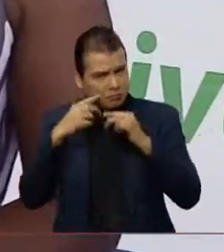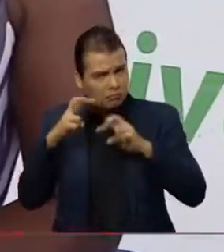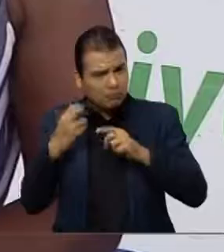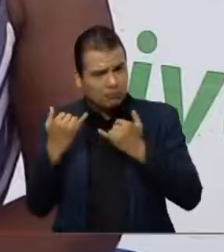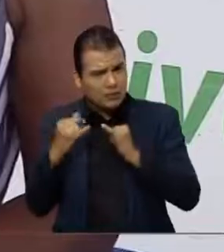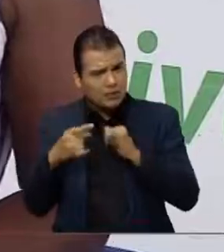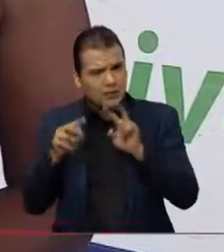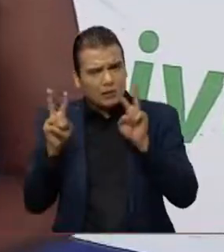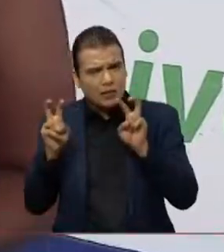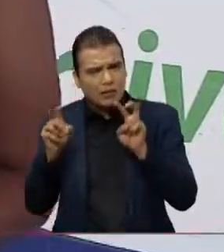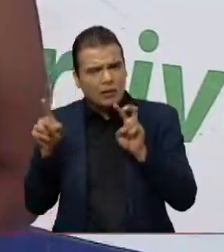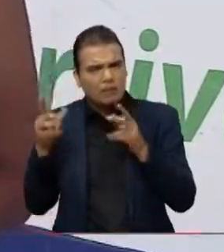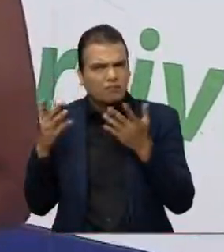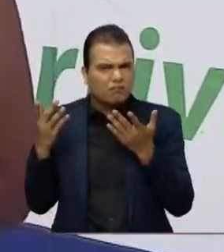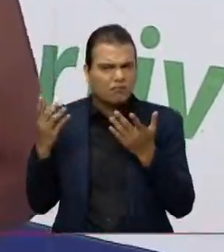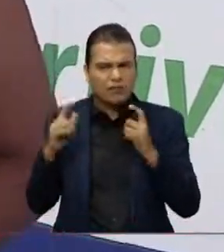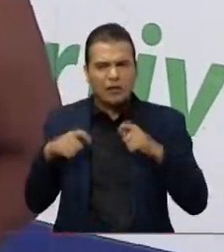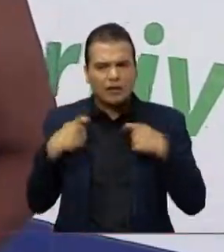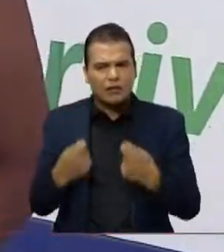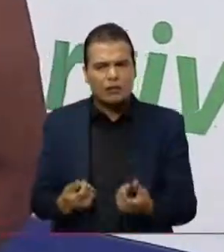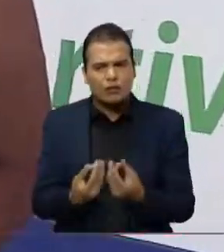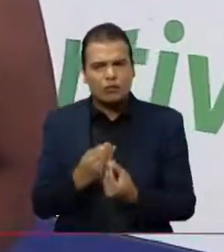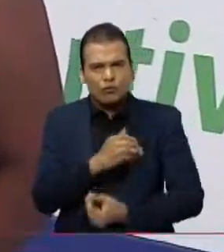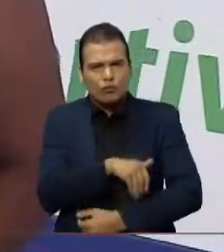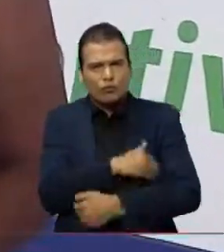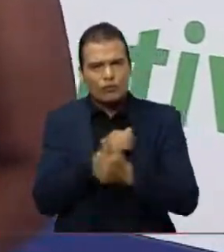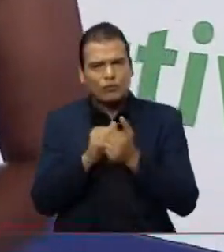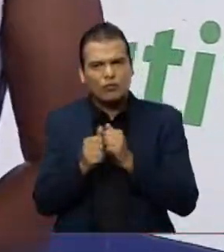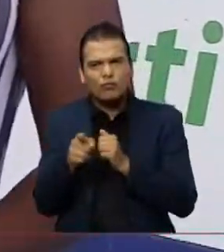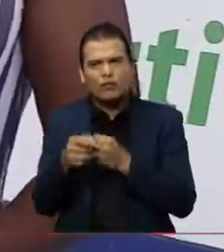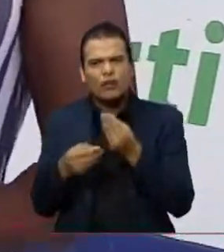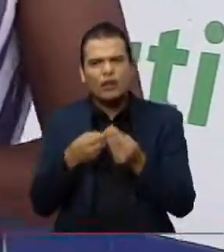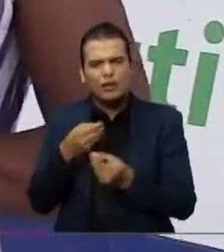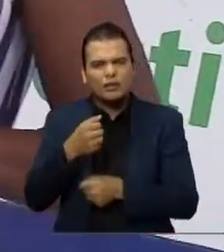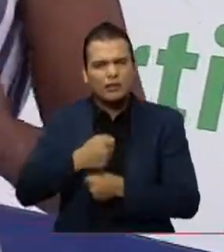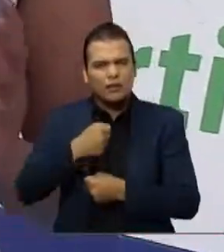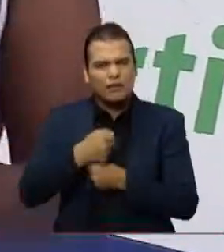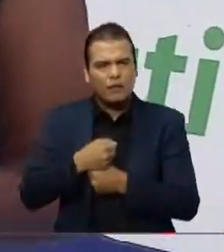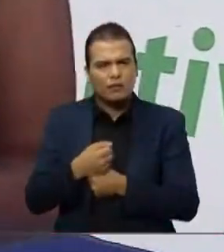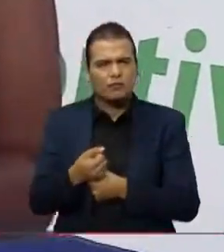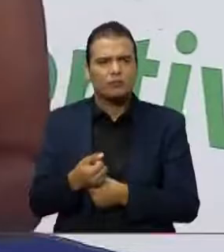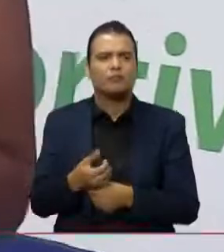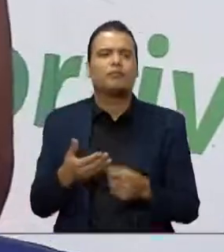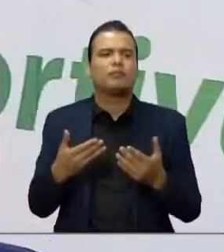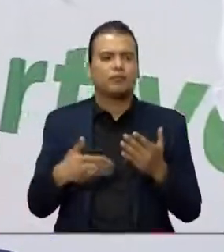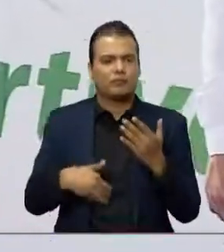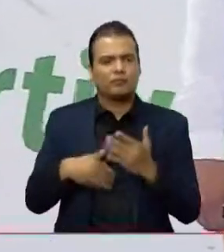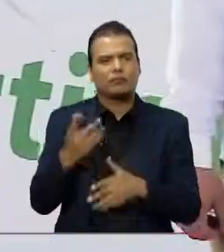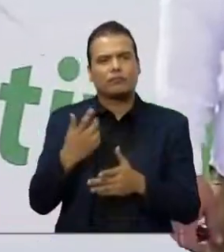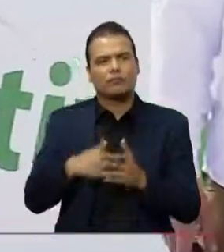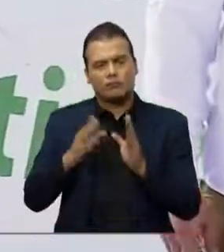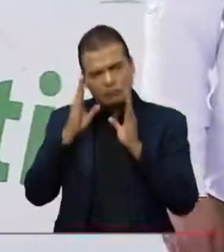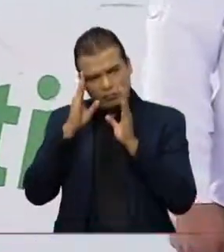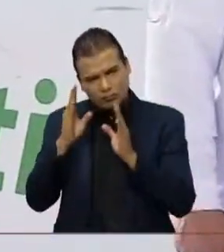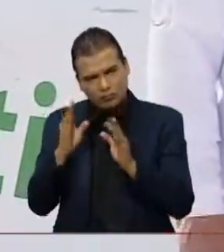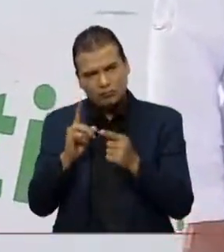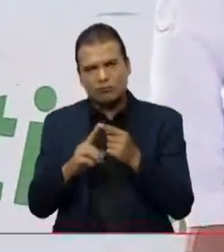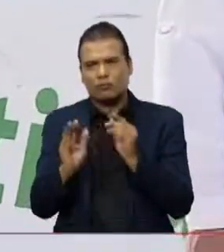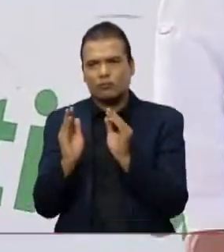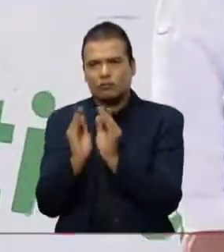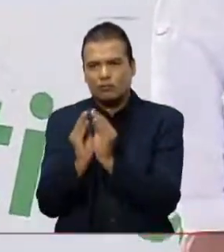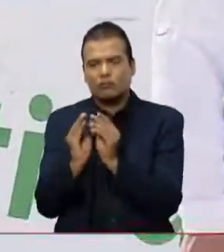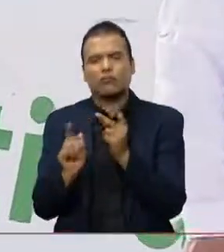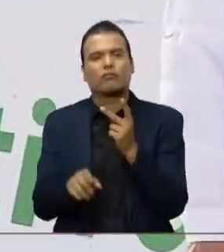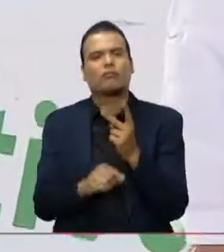¿Qué respuesta? ¿Y cuál es el rol también del Ministerio del Deporte y procedimiento a seguir? Nosotros hemos hecho toda la ruta que se debe hacer: bienestar